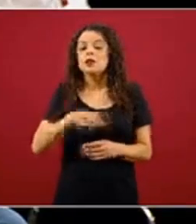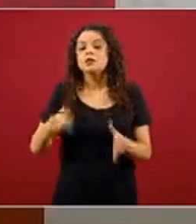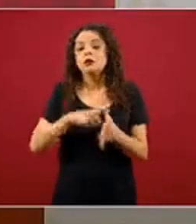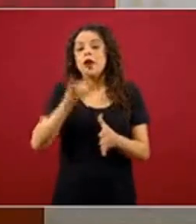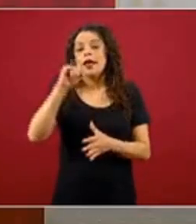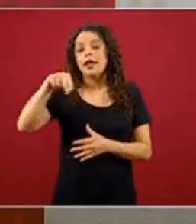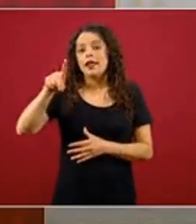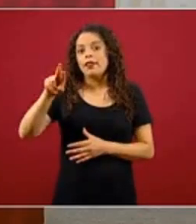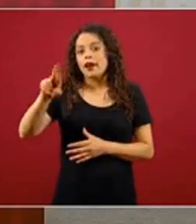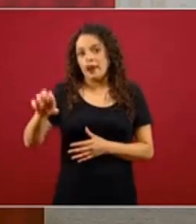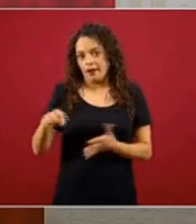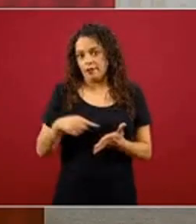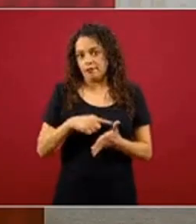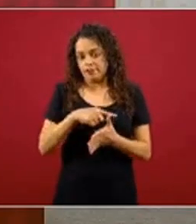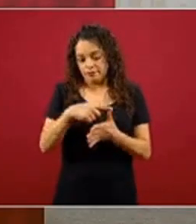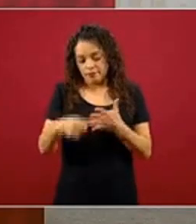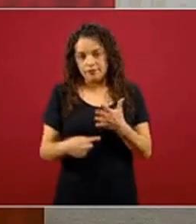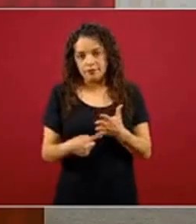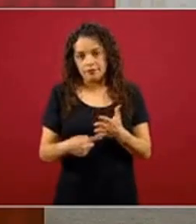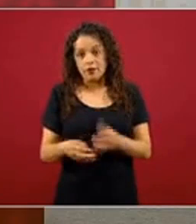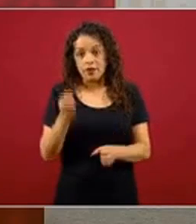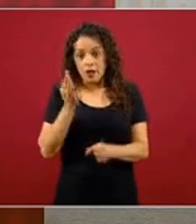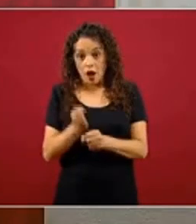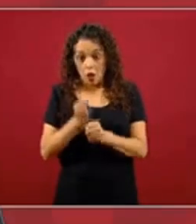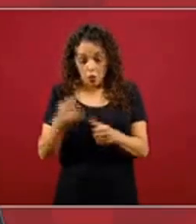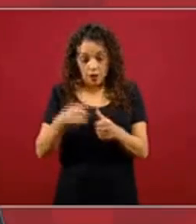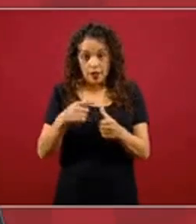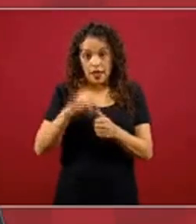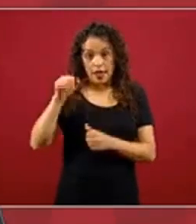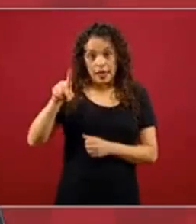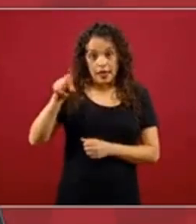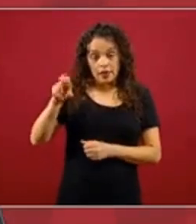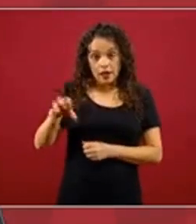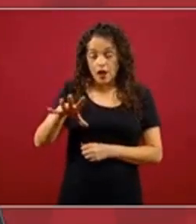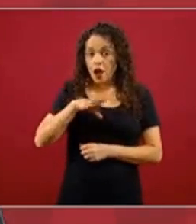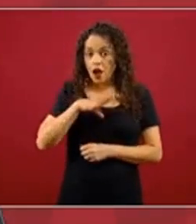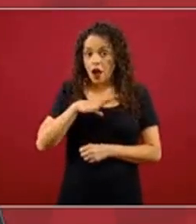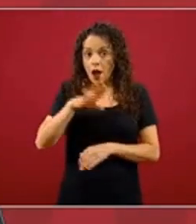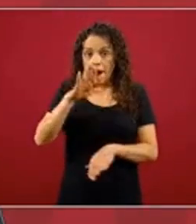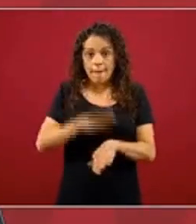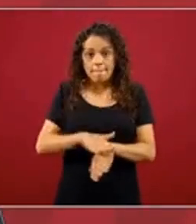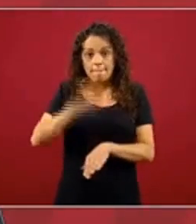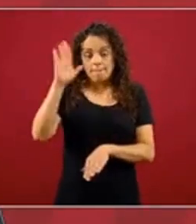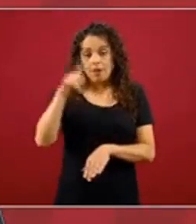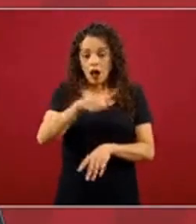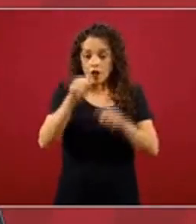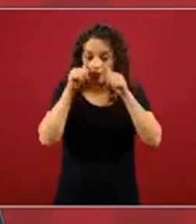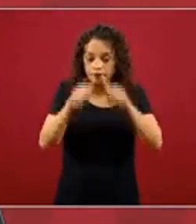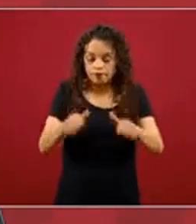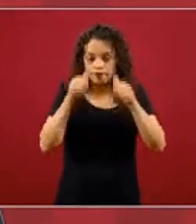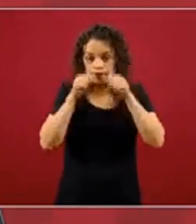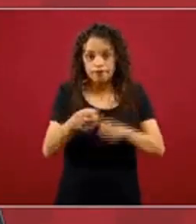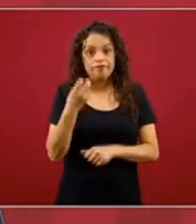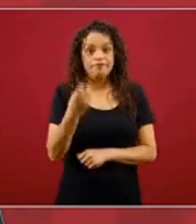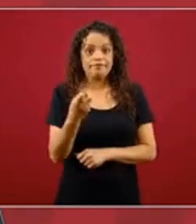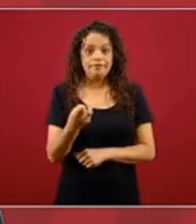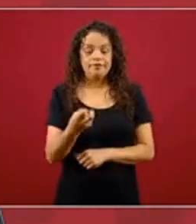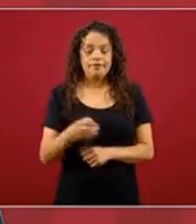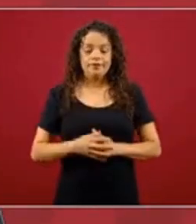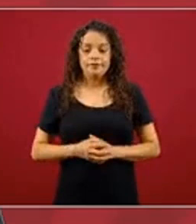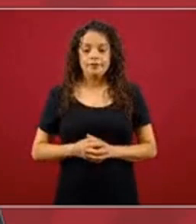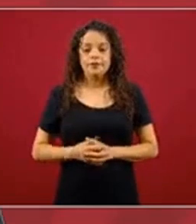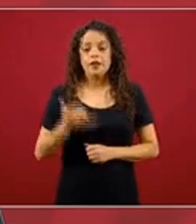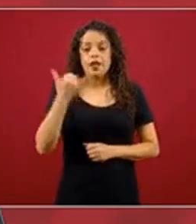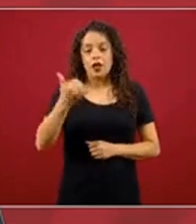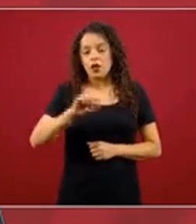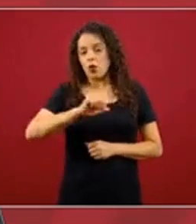entonces ahorita tenemos, el INDRE está cubriendo la mayor cantidad de necesidad de esto. Y lo segundo que nunca hay que perder de